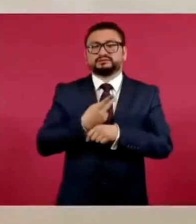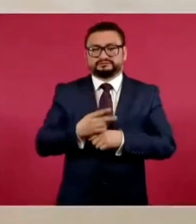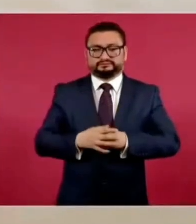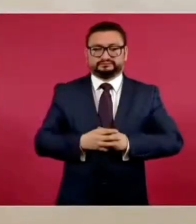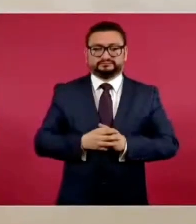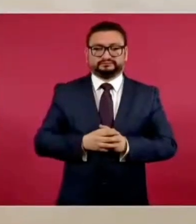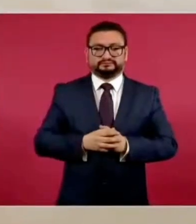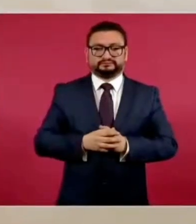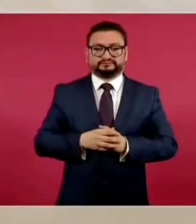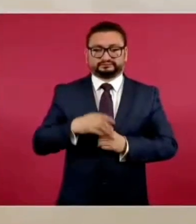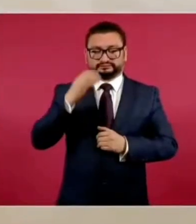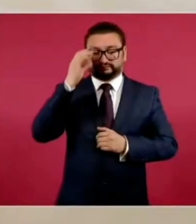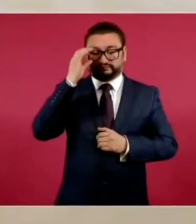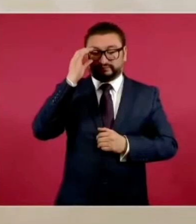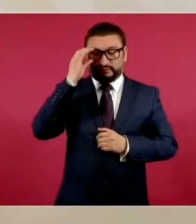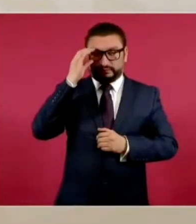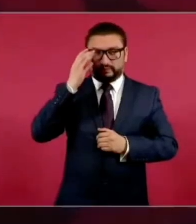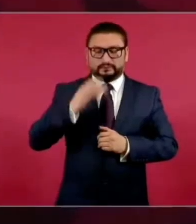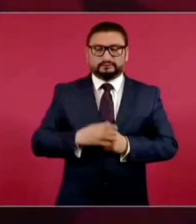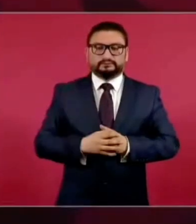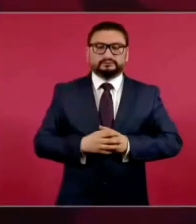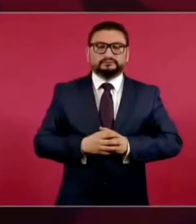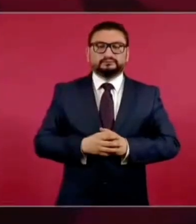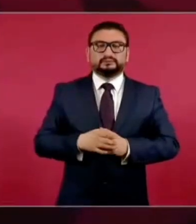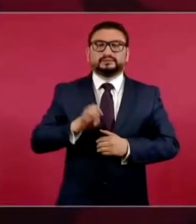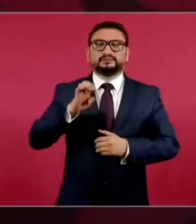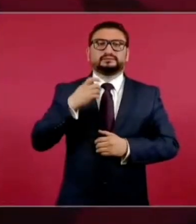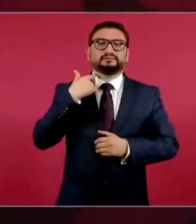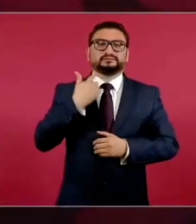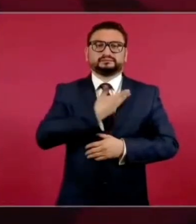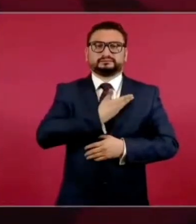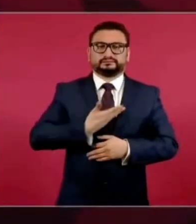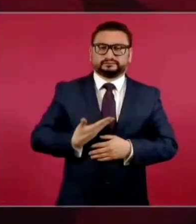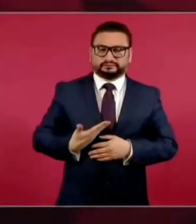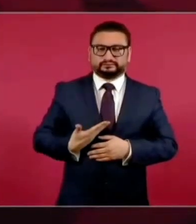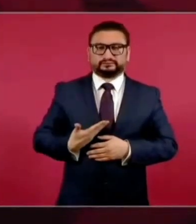No quería el expresidente